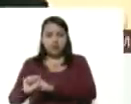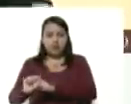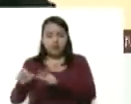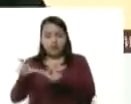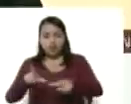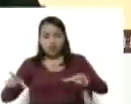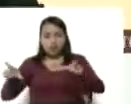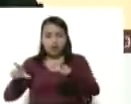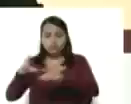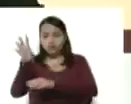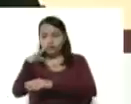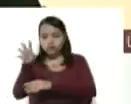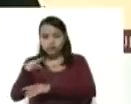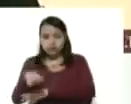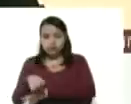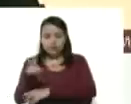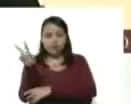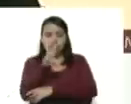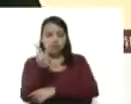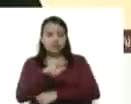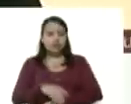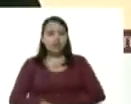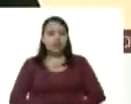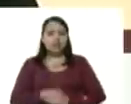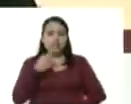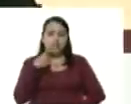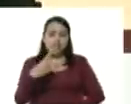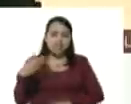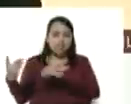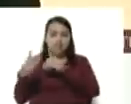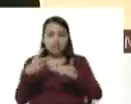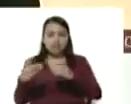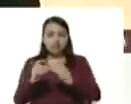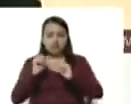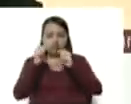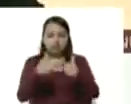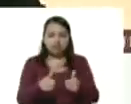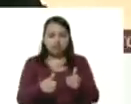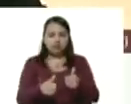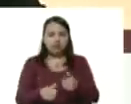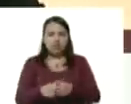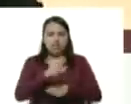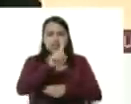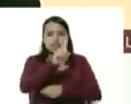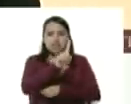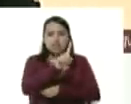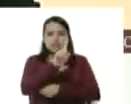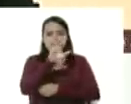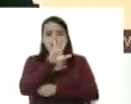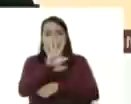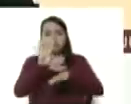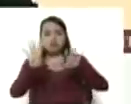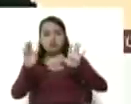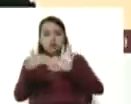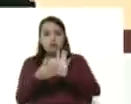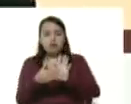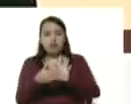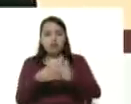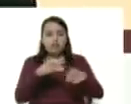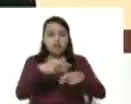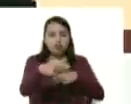Lo decía en nuestro debate inicial, 159 mil kilómetros cuadrados que